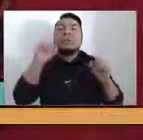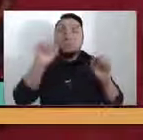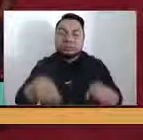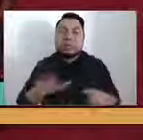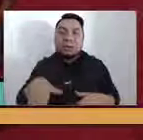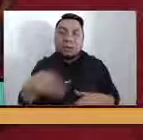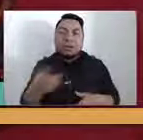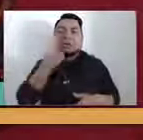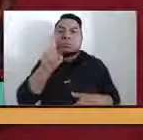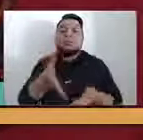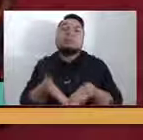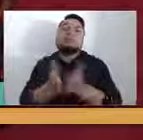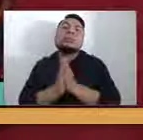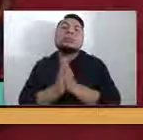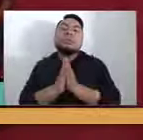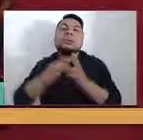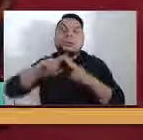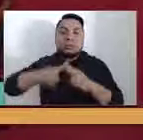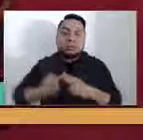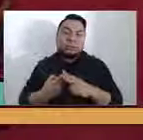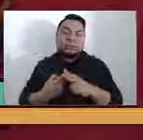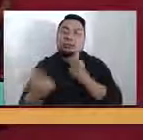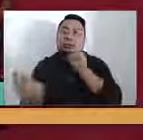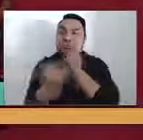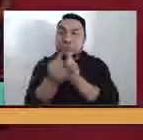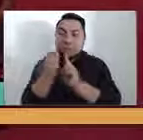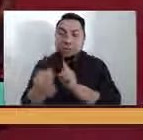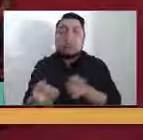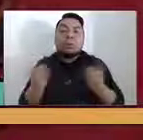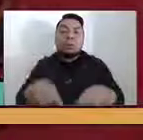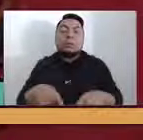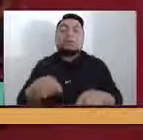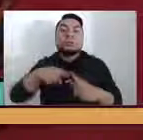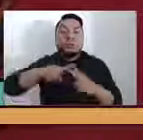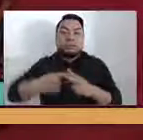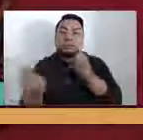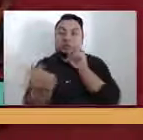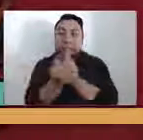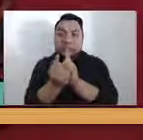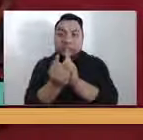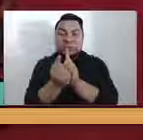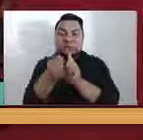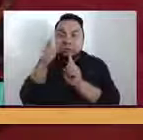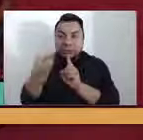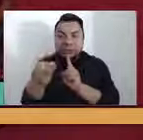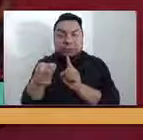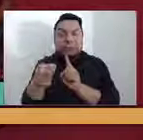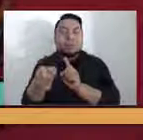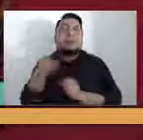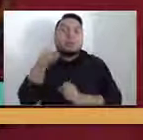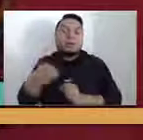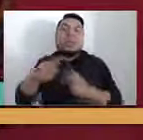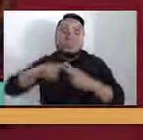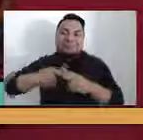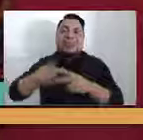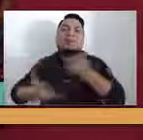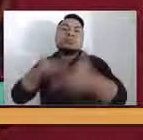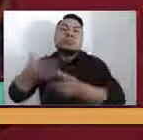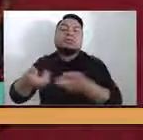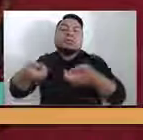una solicitud de inicio de trato directo. Y cuando se inicia la solicitud de trato directo, se inicia el proceso de